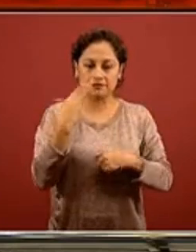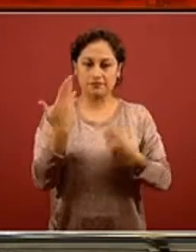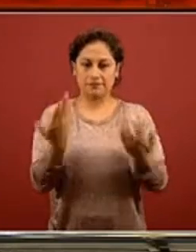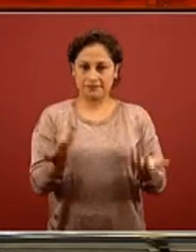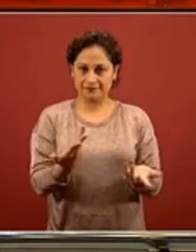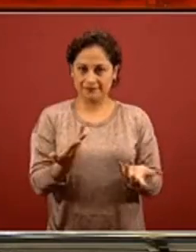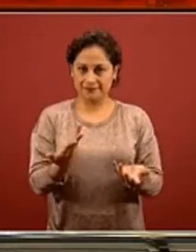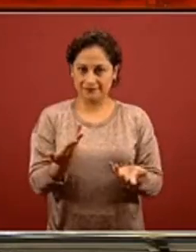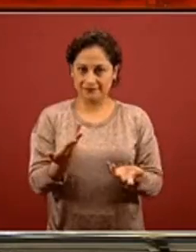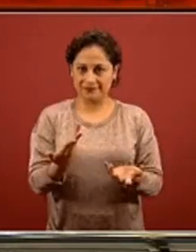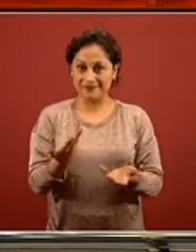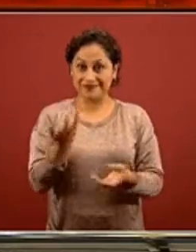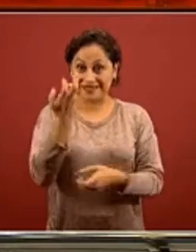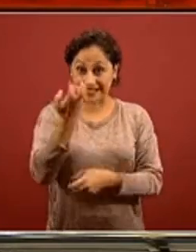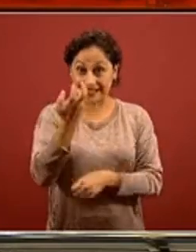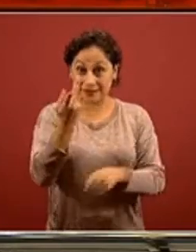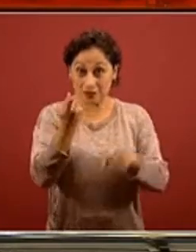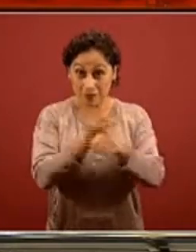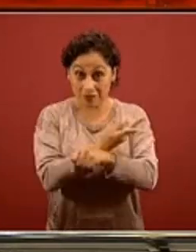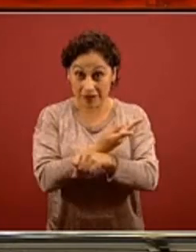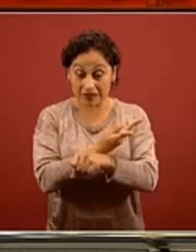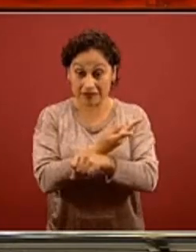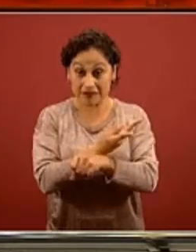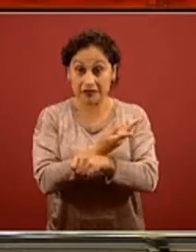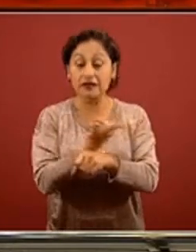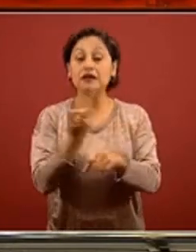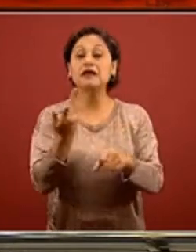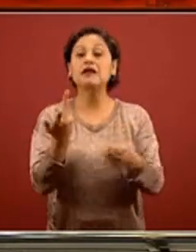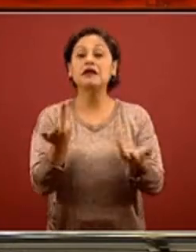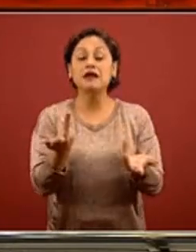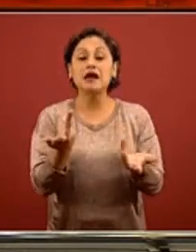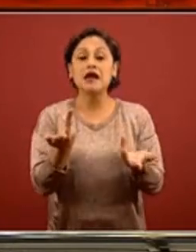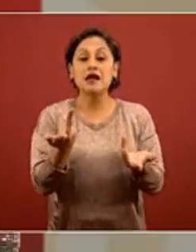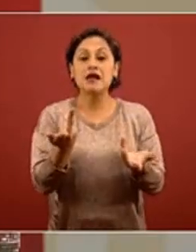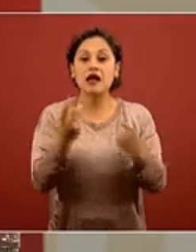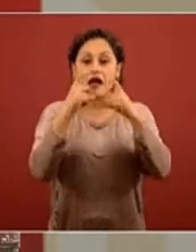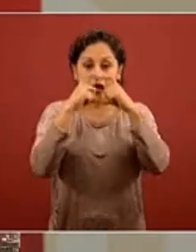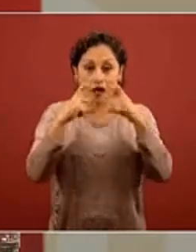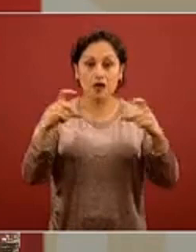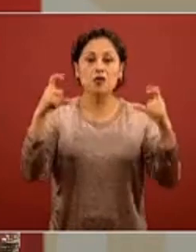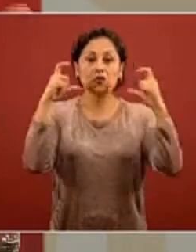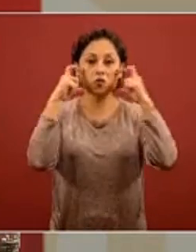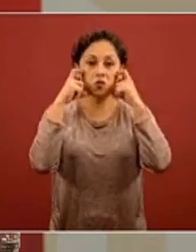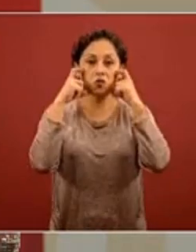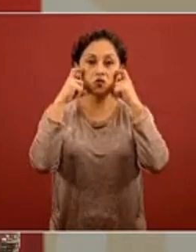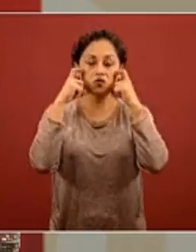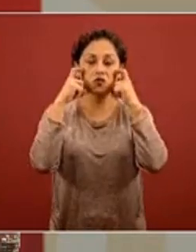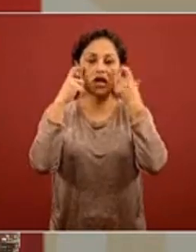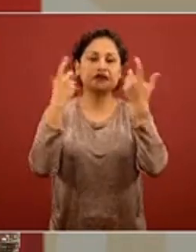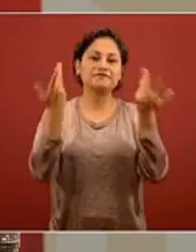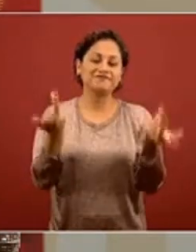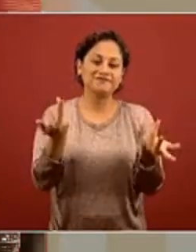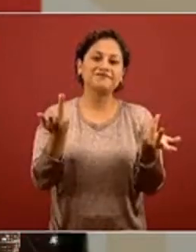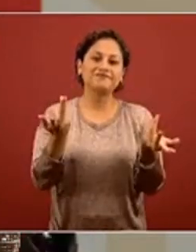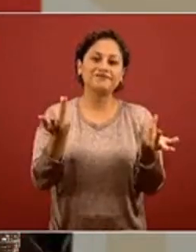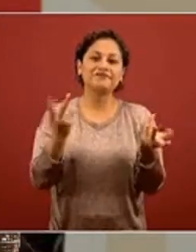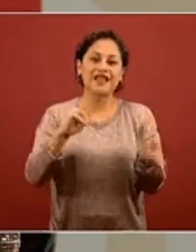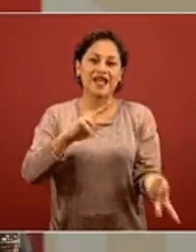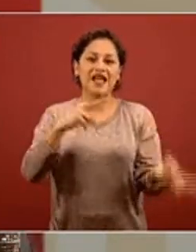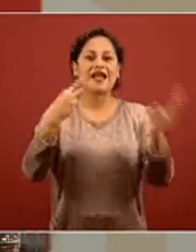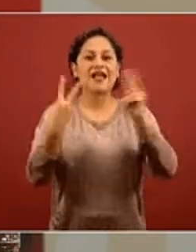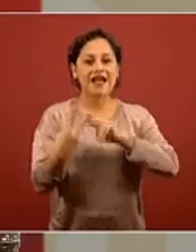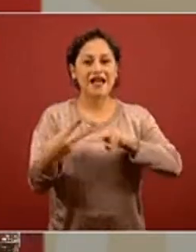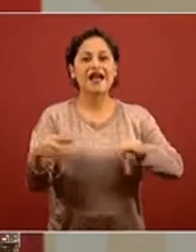ocurre, el posible beneficio del cubrebocas podría ser contrarrestado por la